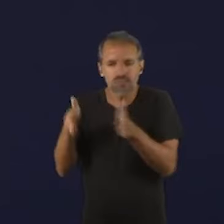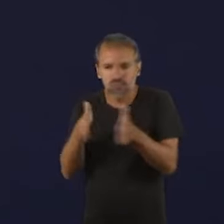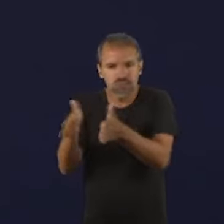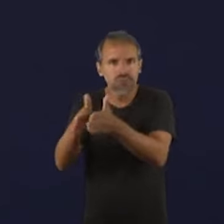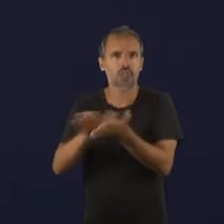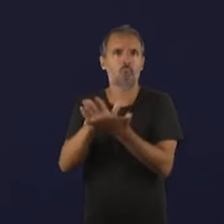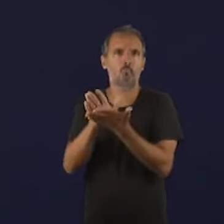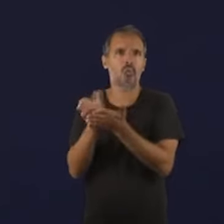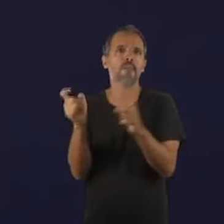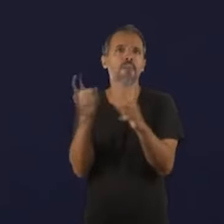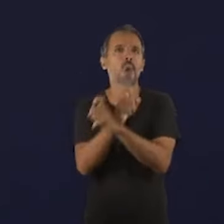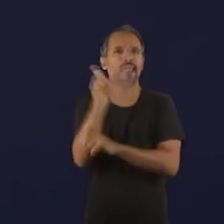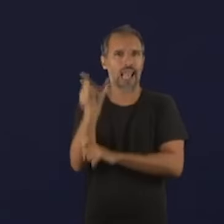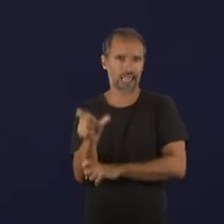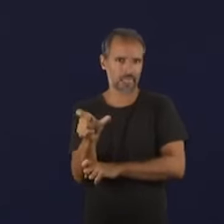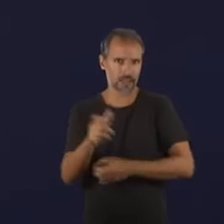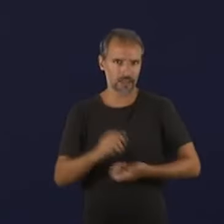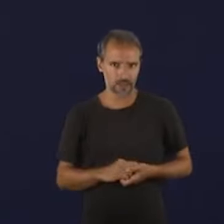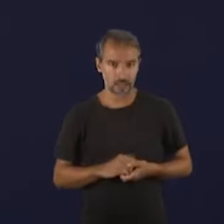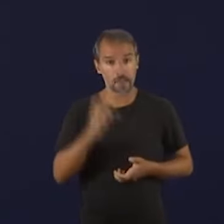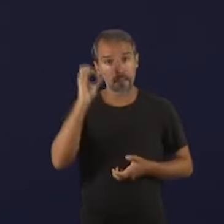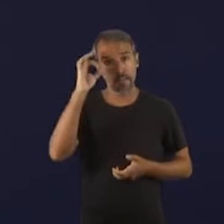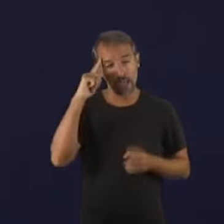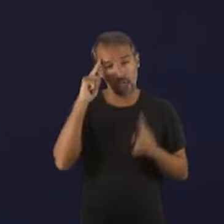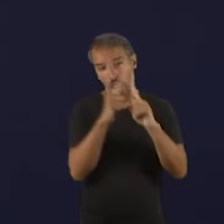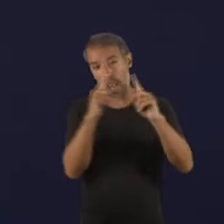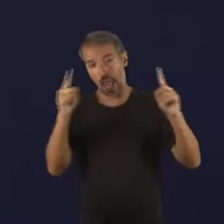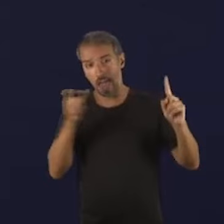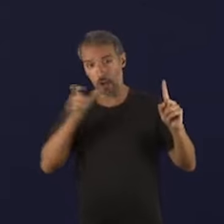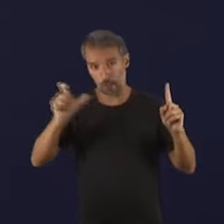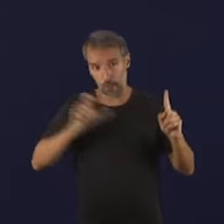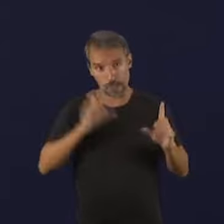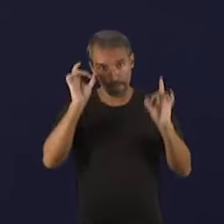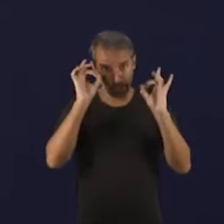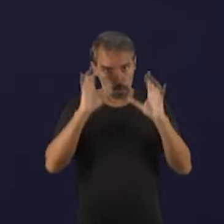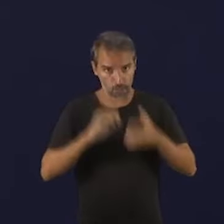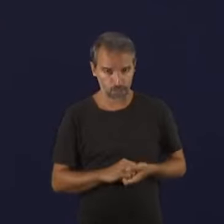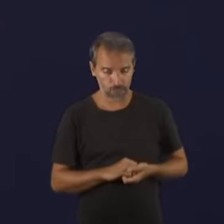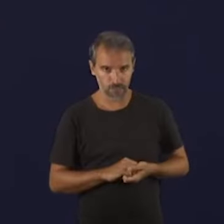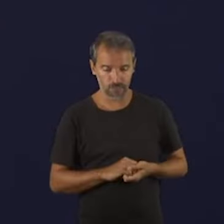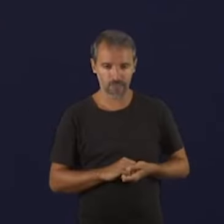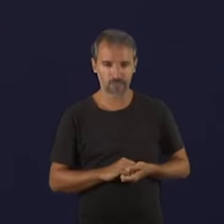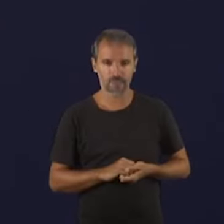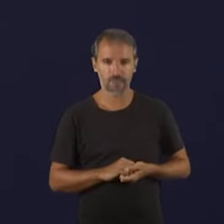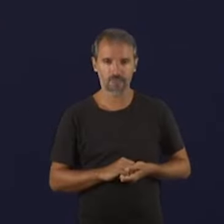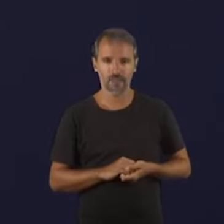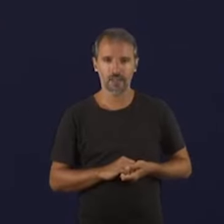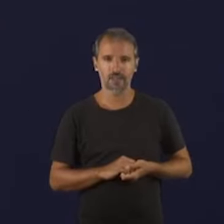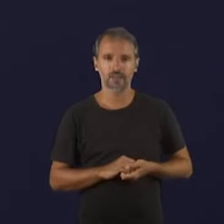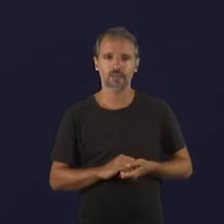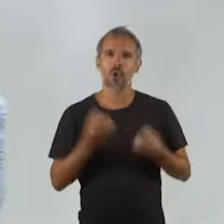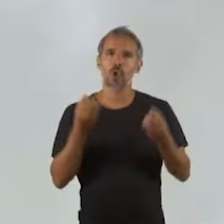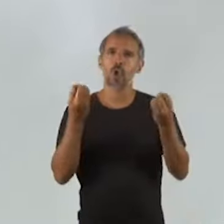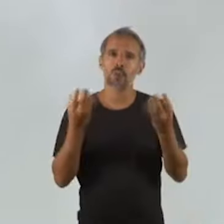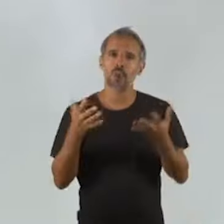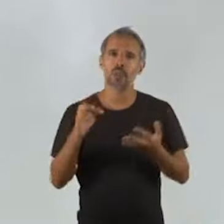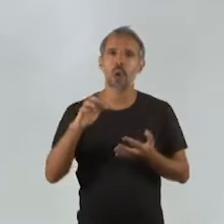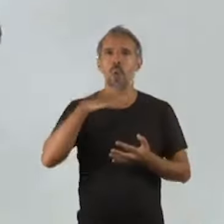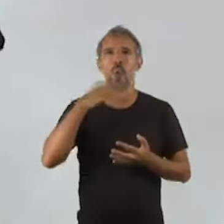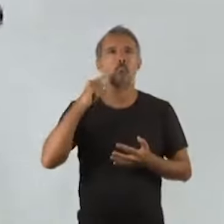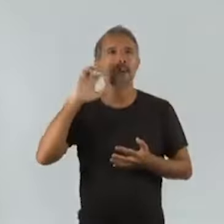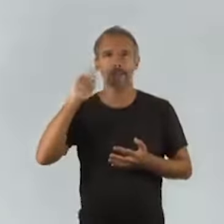solucionarle los problemas a la gente perdón a todos por la extensión de mi comentario Qué tal Cómo estás Juan Pablo Peralta para